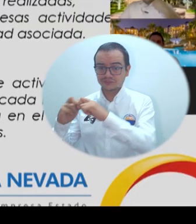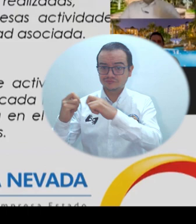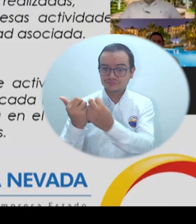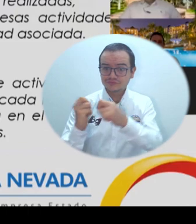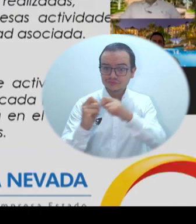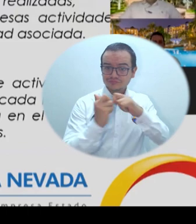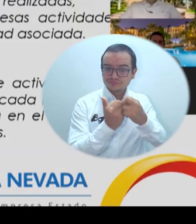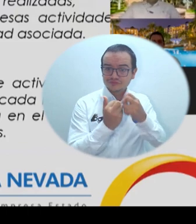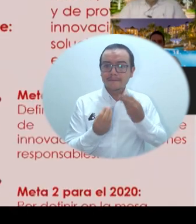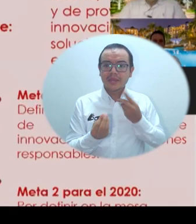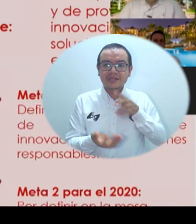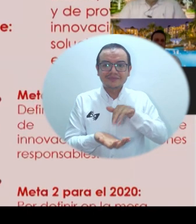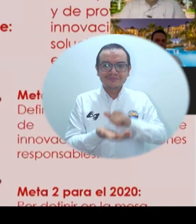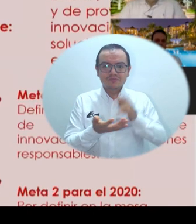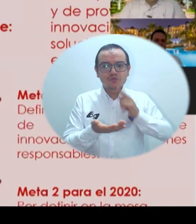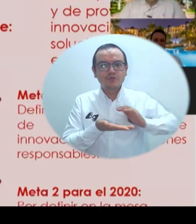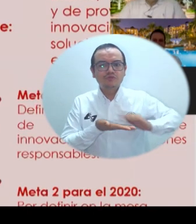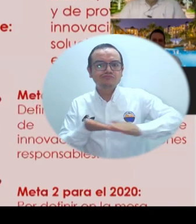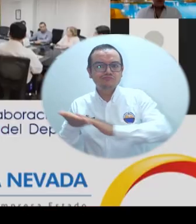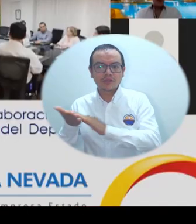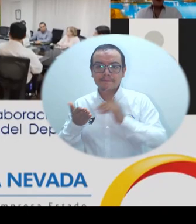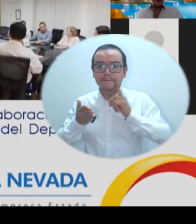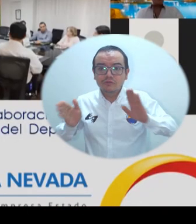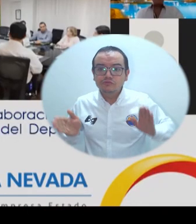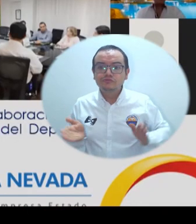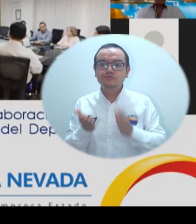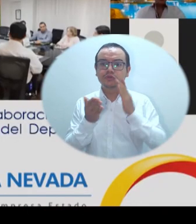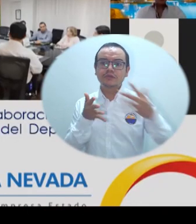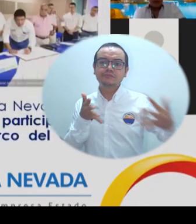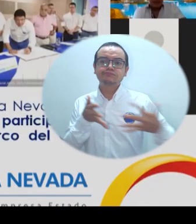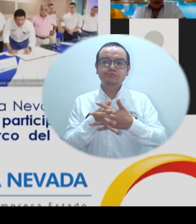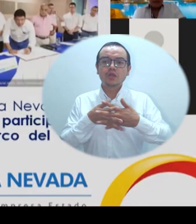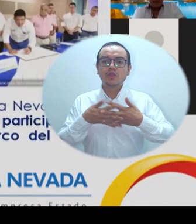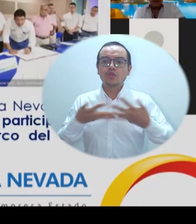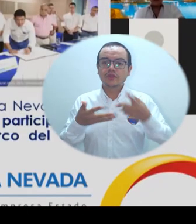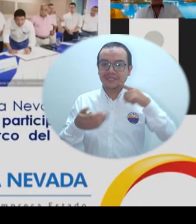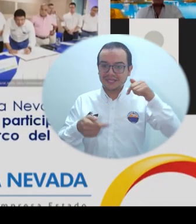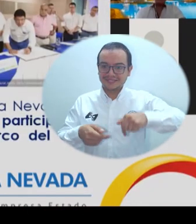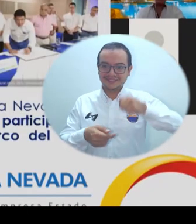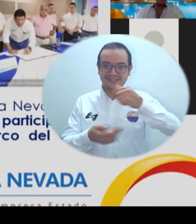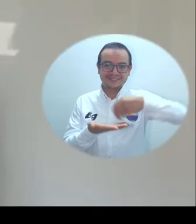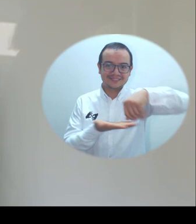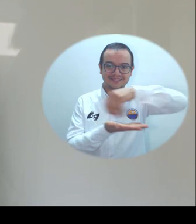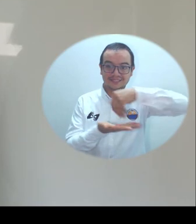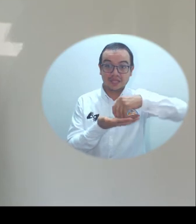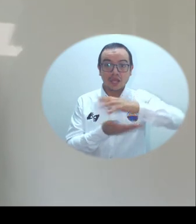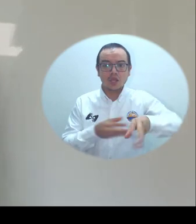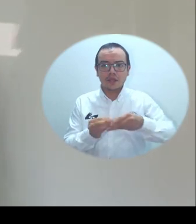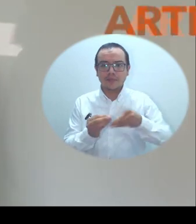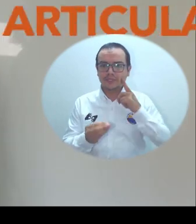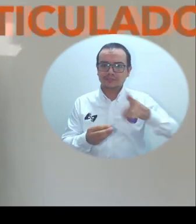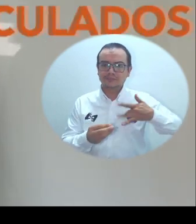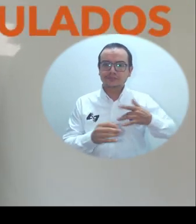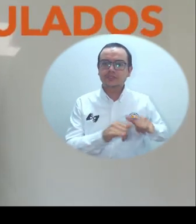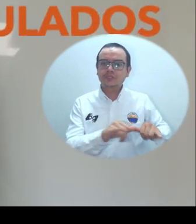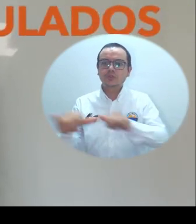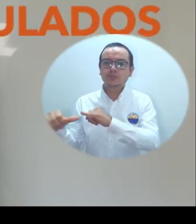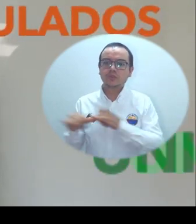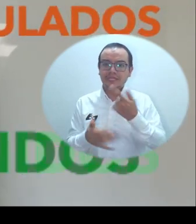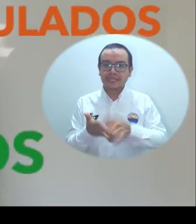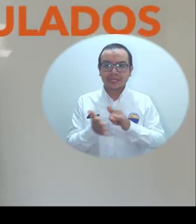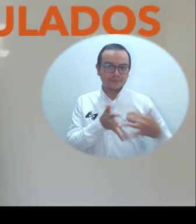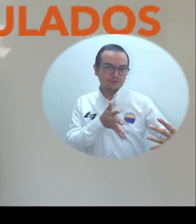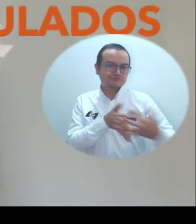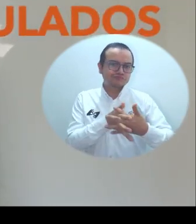necesidades futuras para ver de qué manera se pueden implementar en el departamento de Magdalena. Y un sentimiento común, que es que tenemos que trabajar articulados